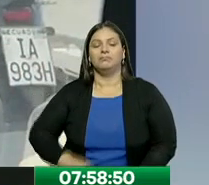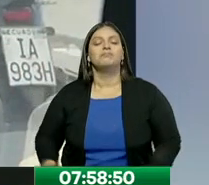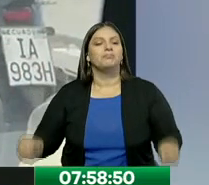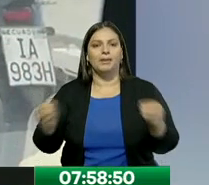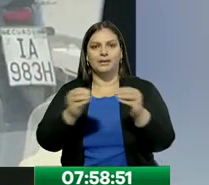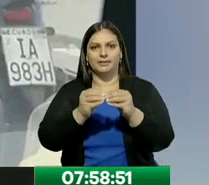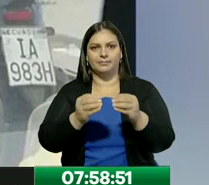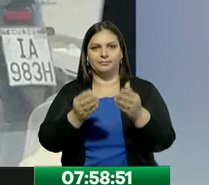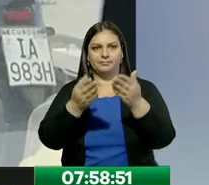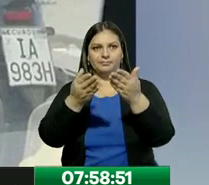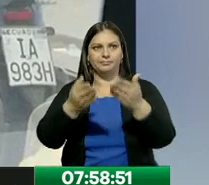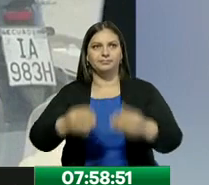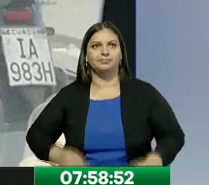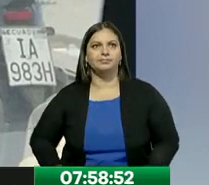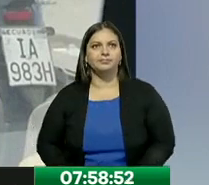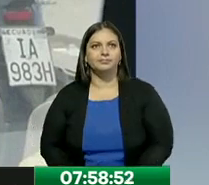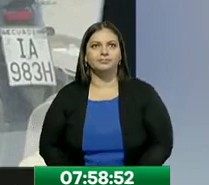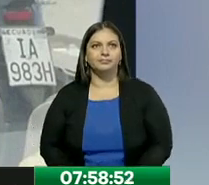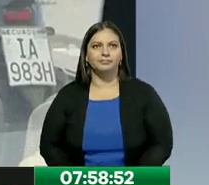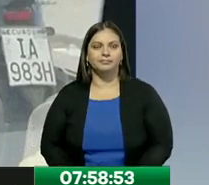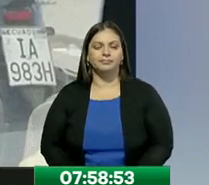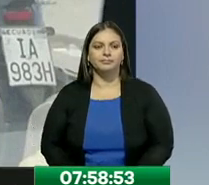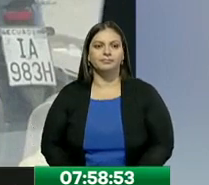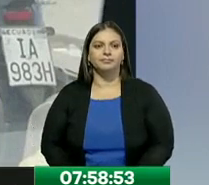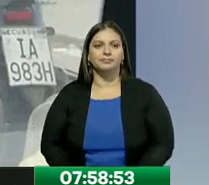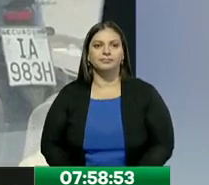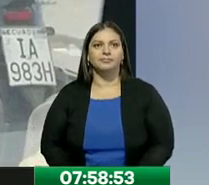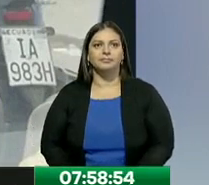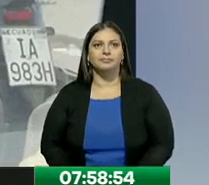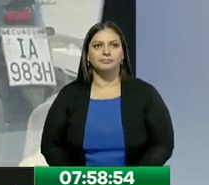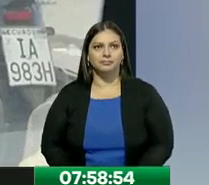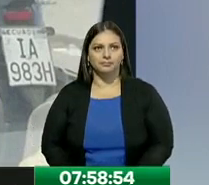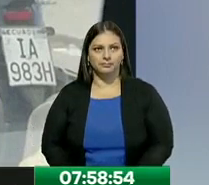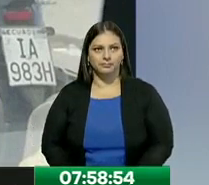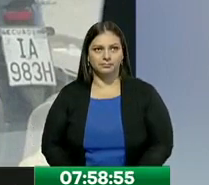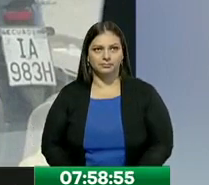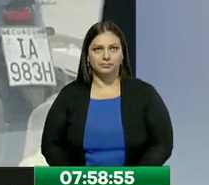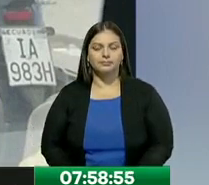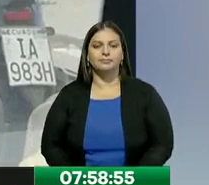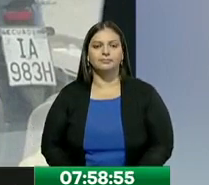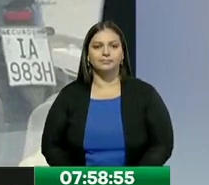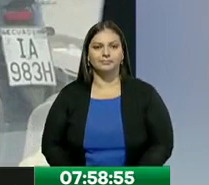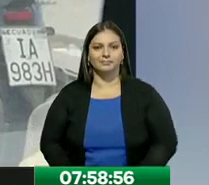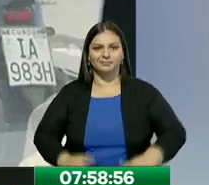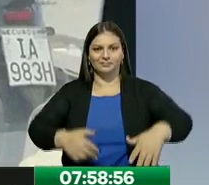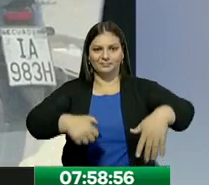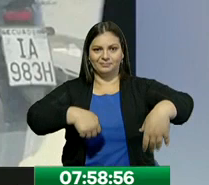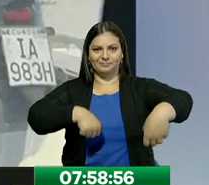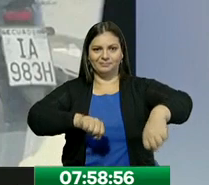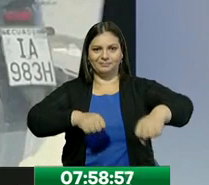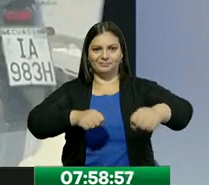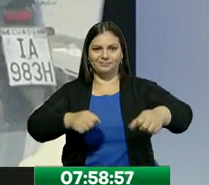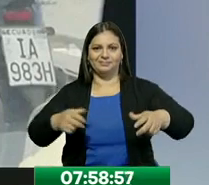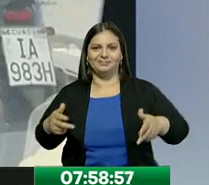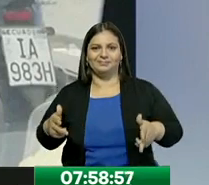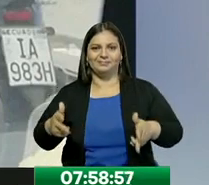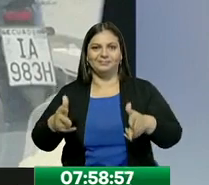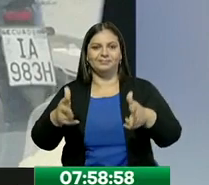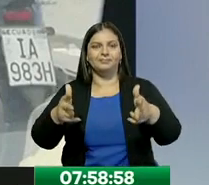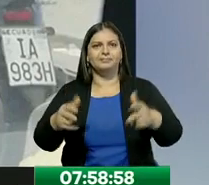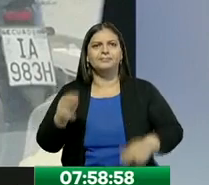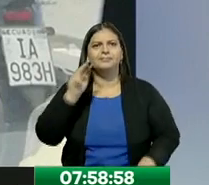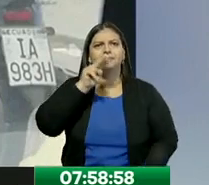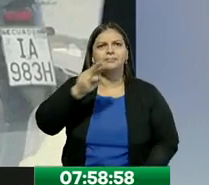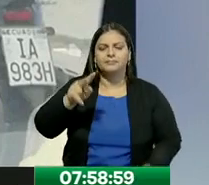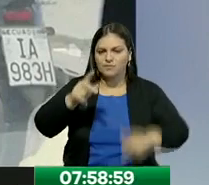Ahí están los Power Rangers. Las dos acompañantes van sin el casco de protección y una está usando una gorra